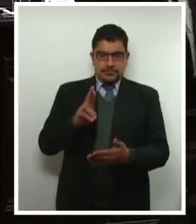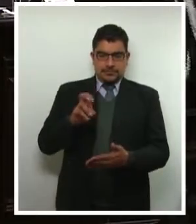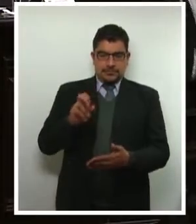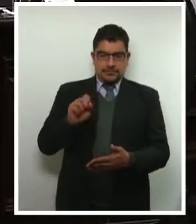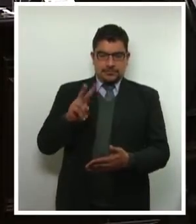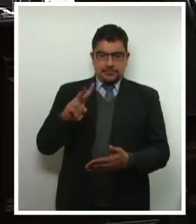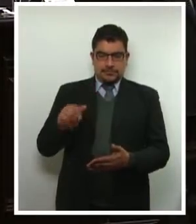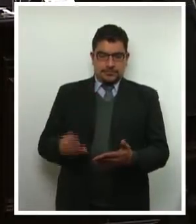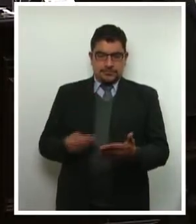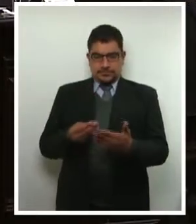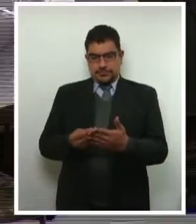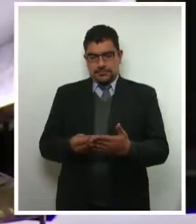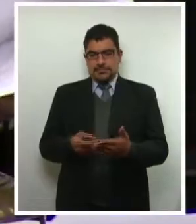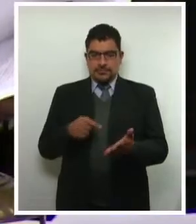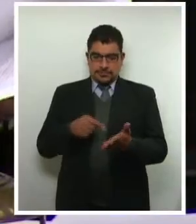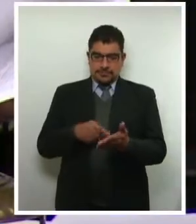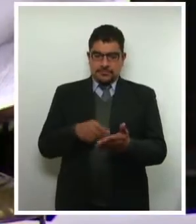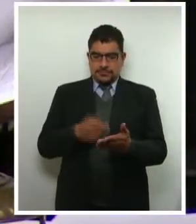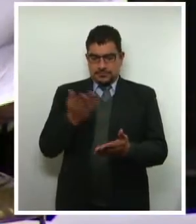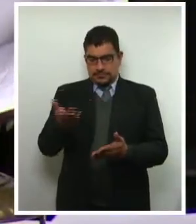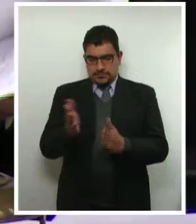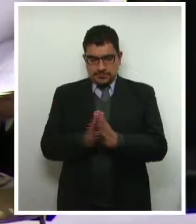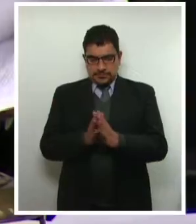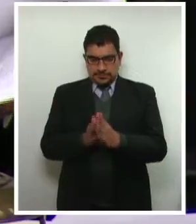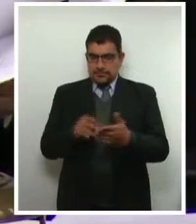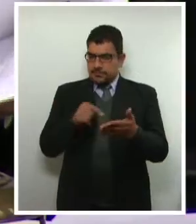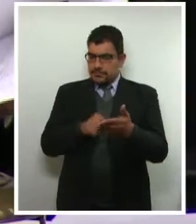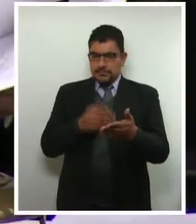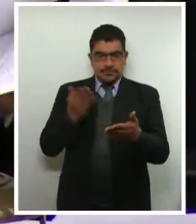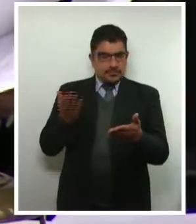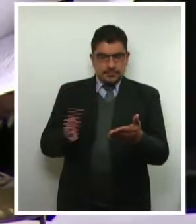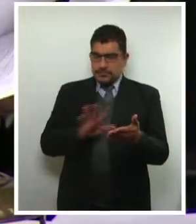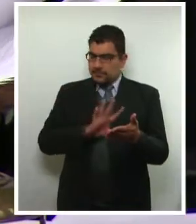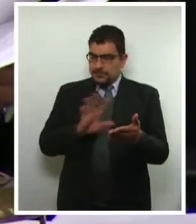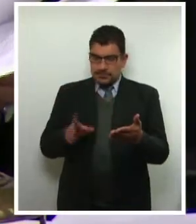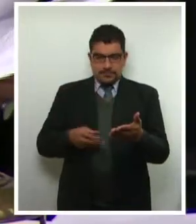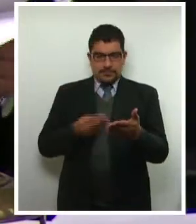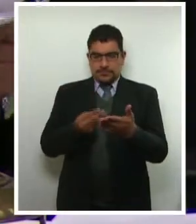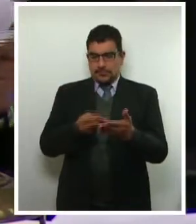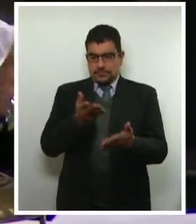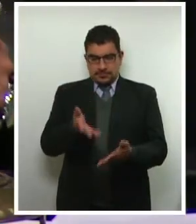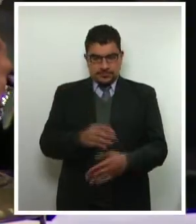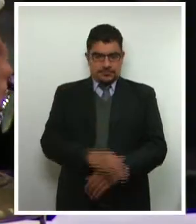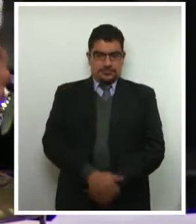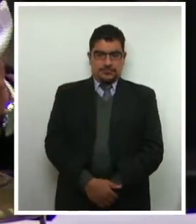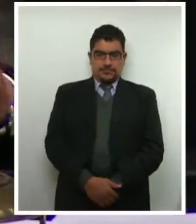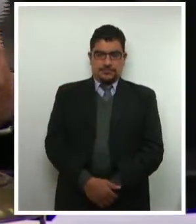reserva. La reserva, por favor, es lo que se está solicitando, la reserva.